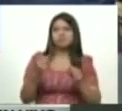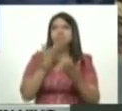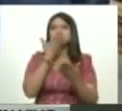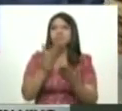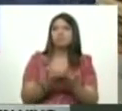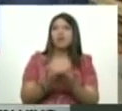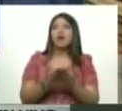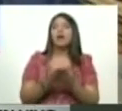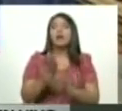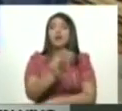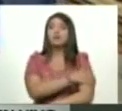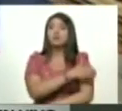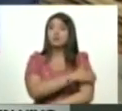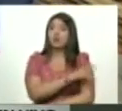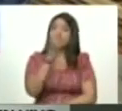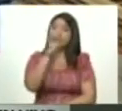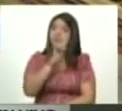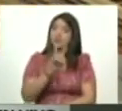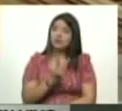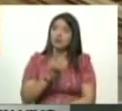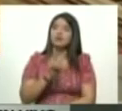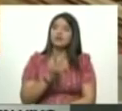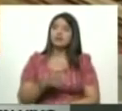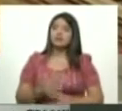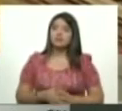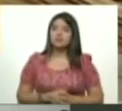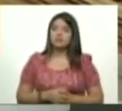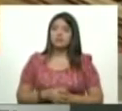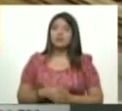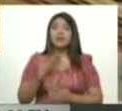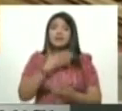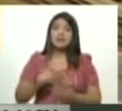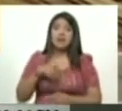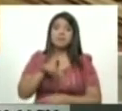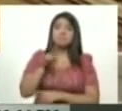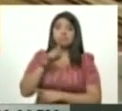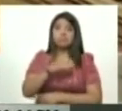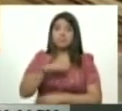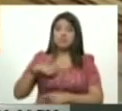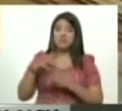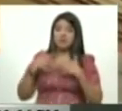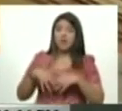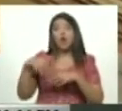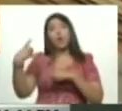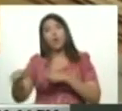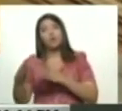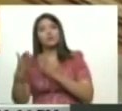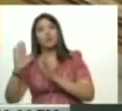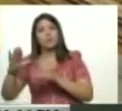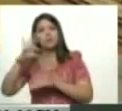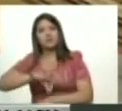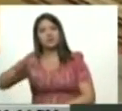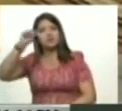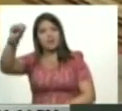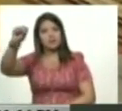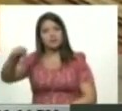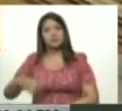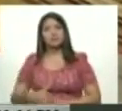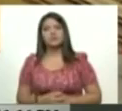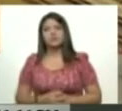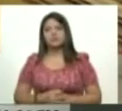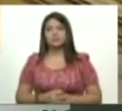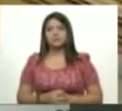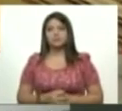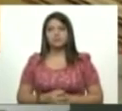derecha venezolana, que apuesta a las privatizaciones, así lo han dejado ver, y otro sustentado en el socialismo, en la construcción de